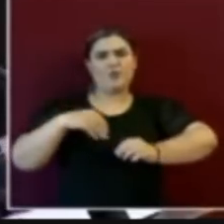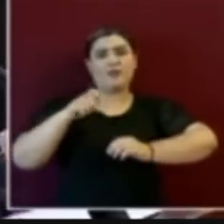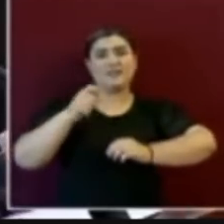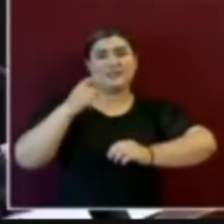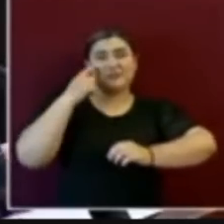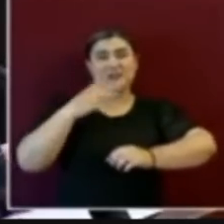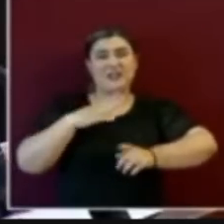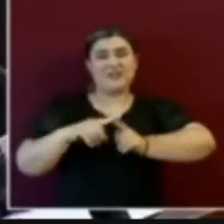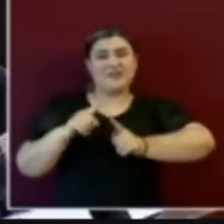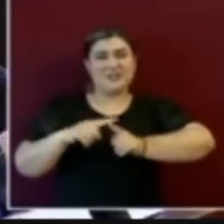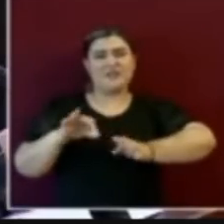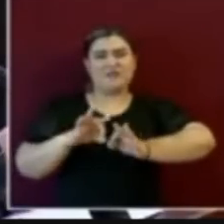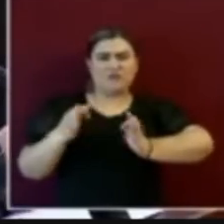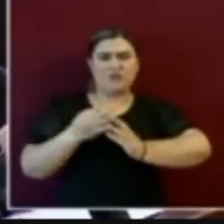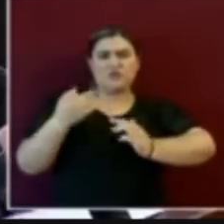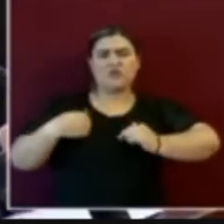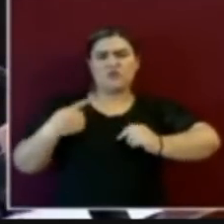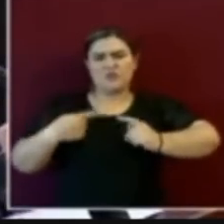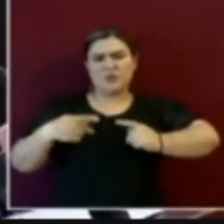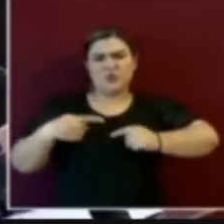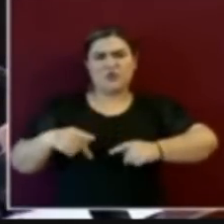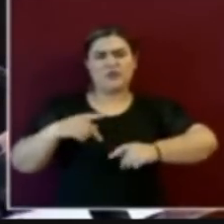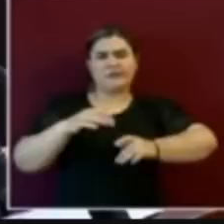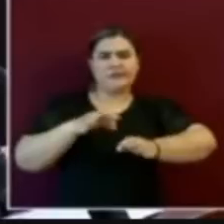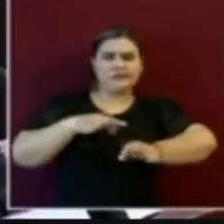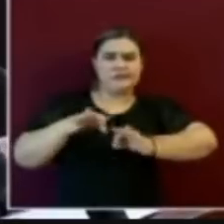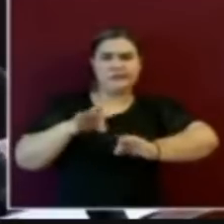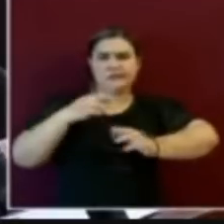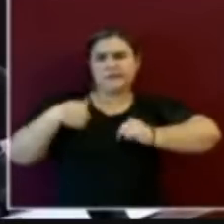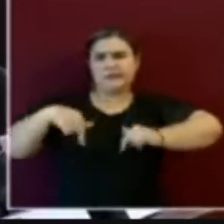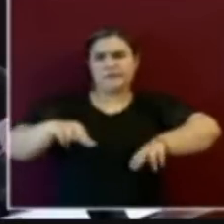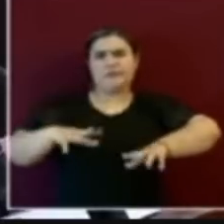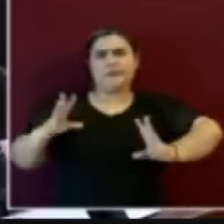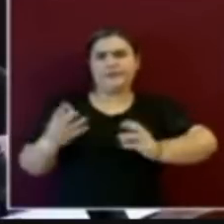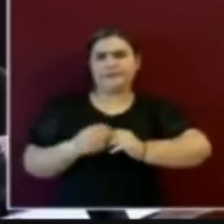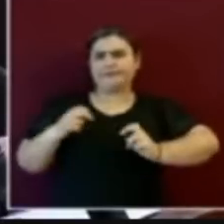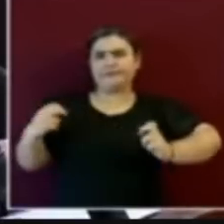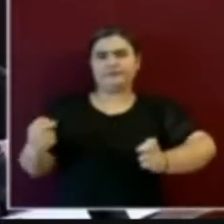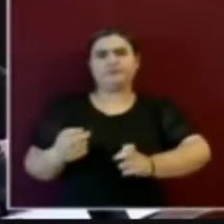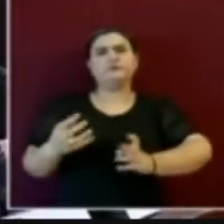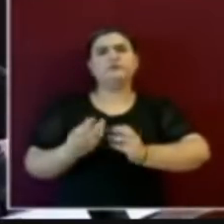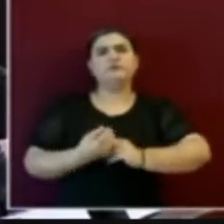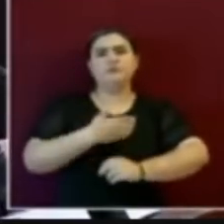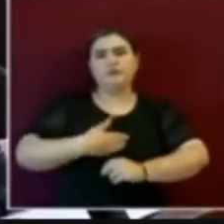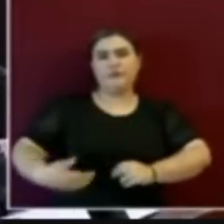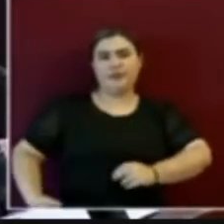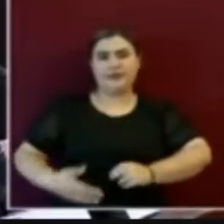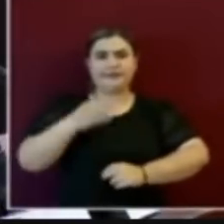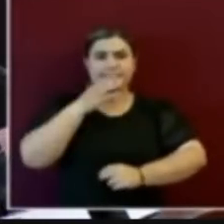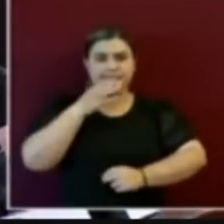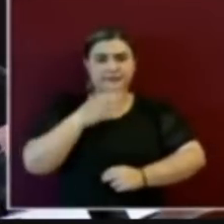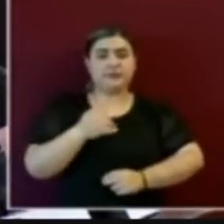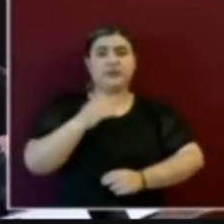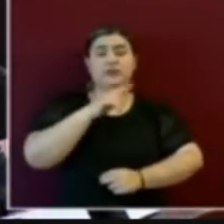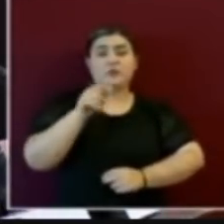otros funcionarios, tuvimos una cena con el presidente. Y ahí hablamos,